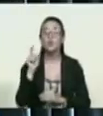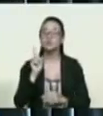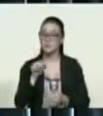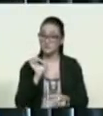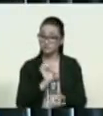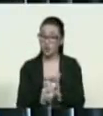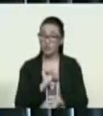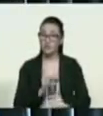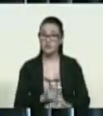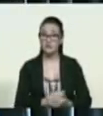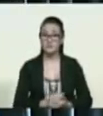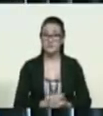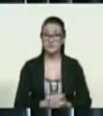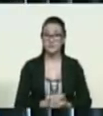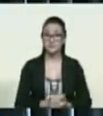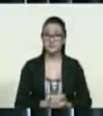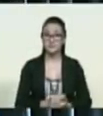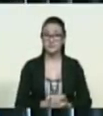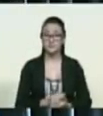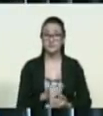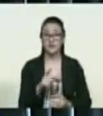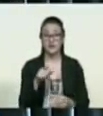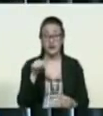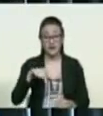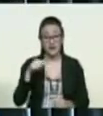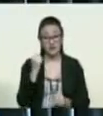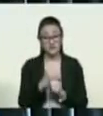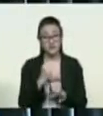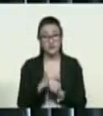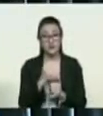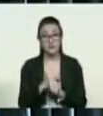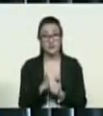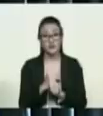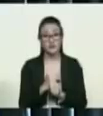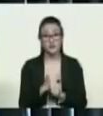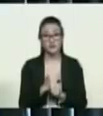Esta es una operación que requirió del peso